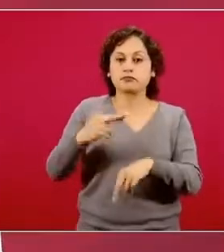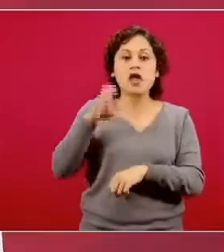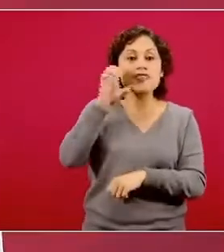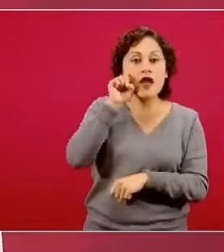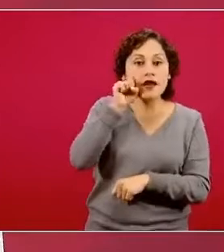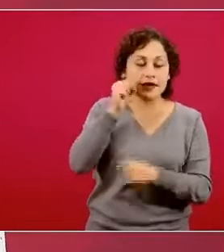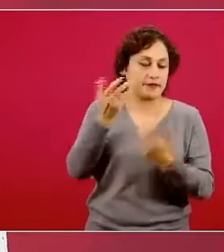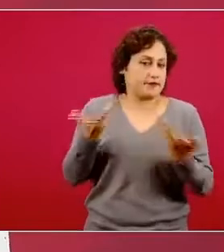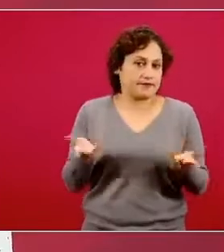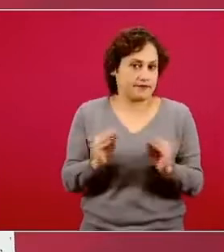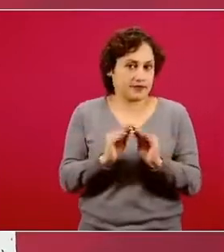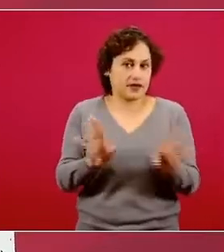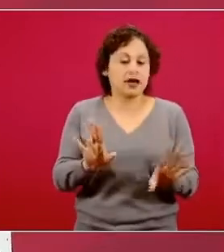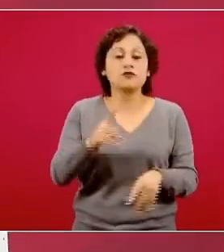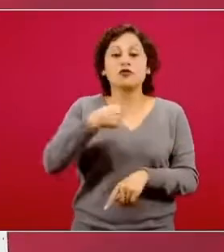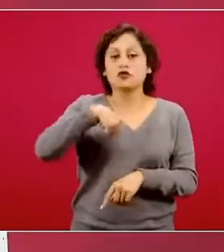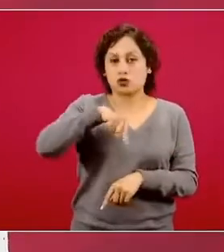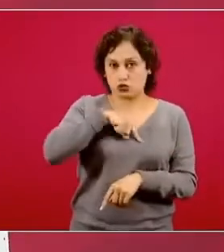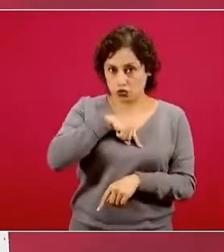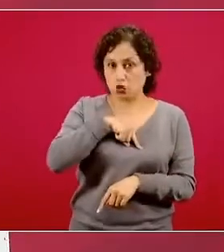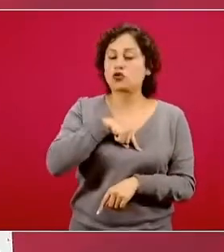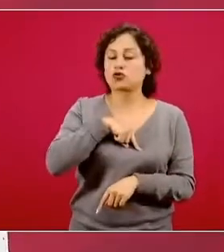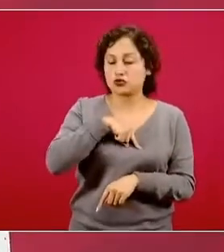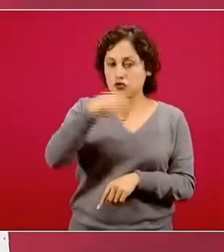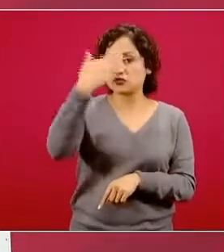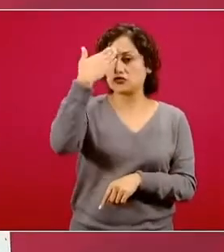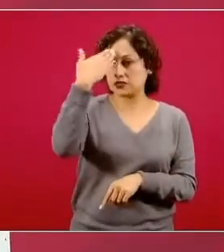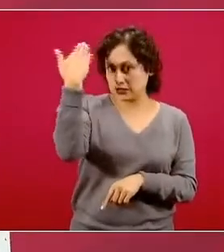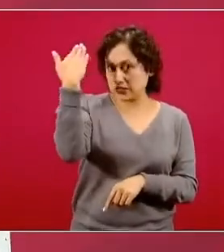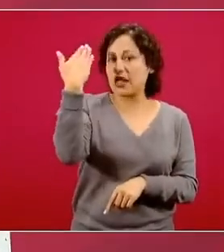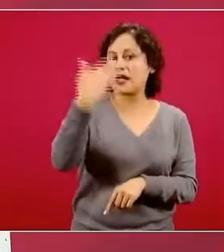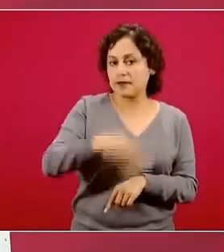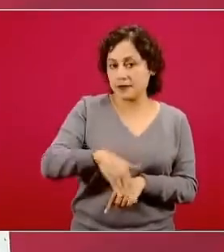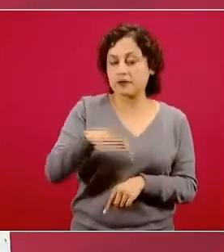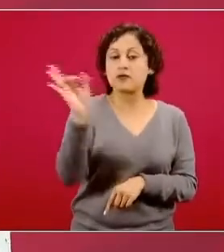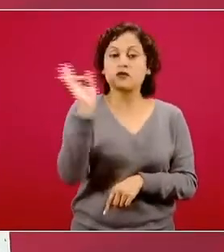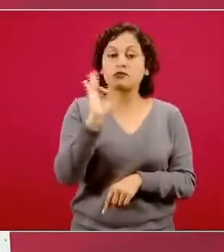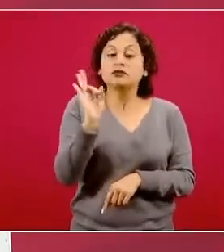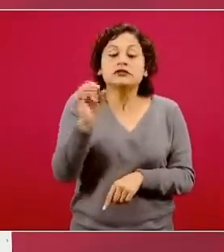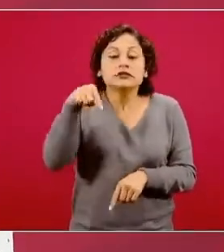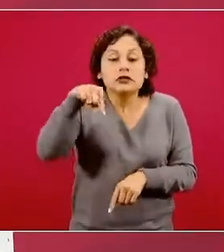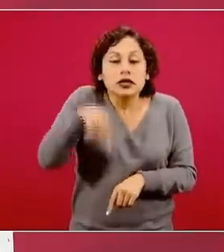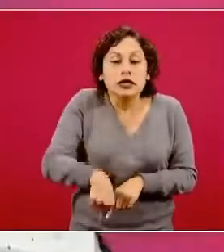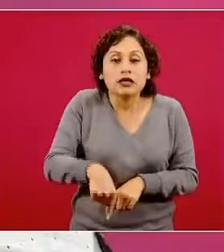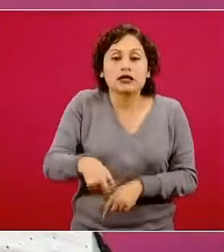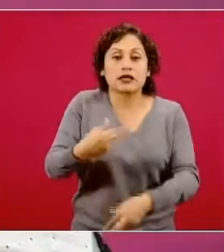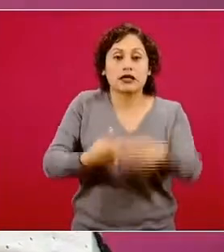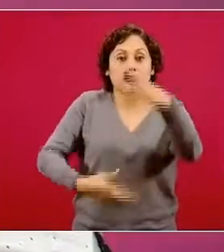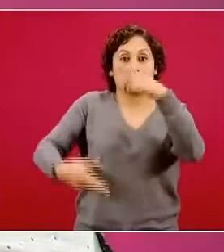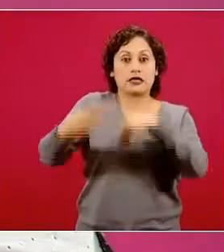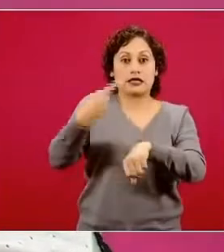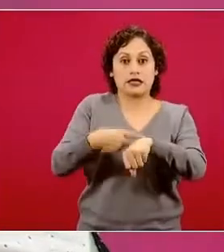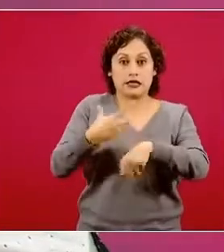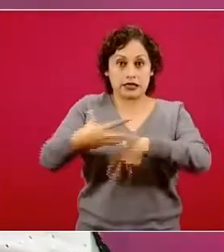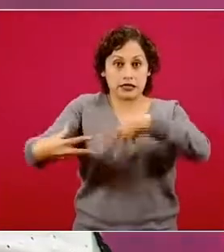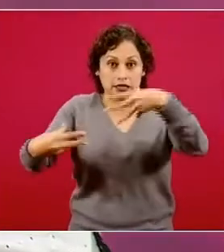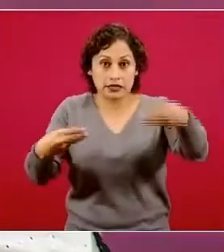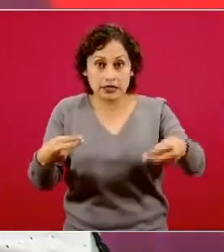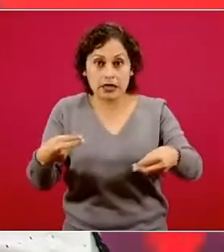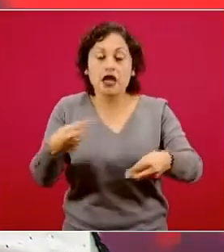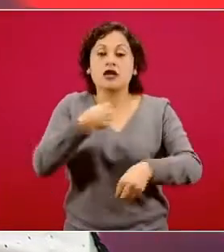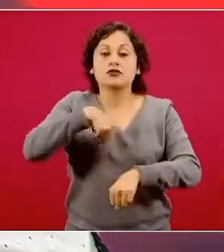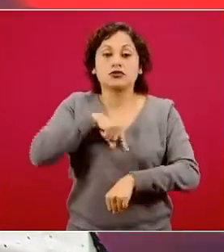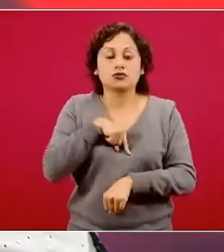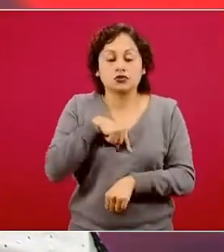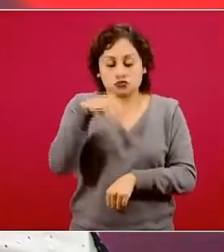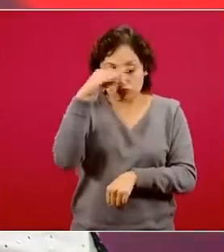tenemos contemplado, pero sobre todo lo tenemos contemplado desde esa perspectiva. O sea, es la estimación de los riesgos para decirle y para